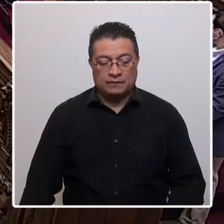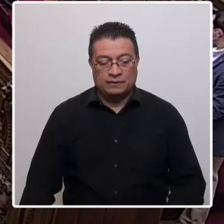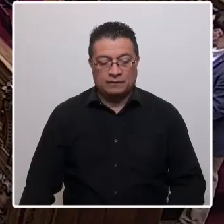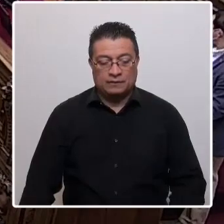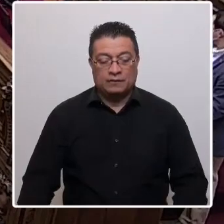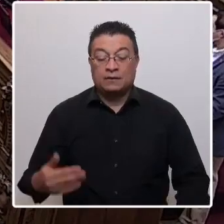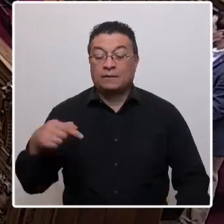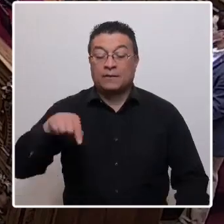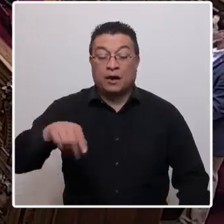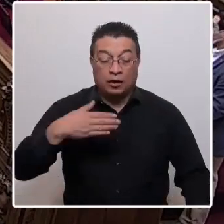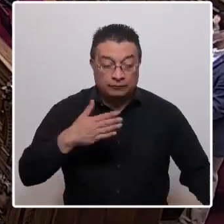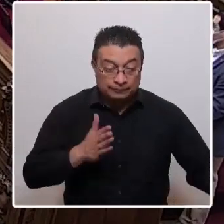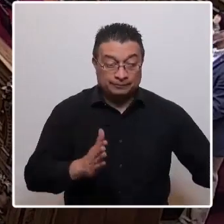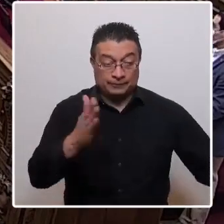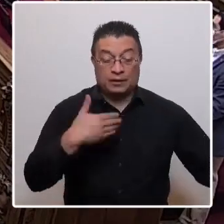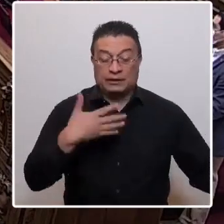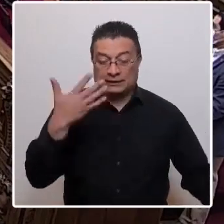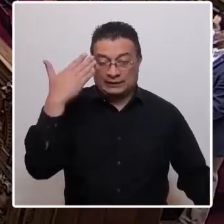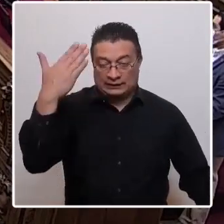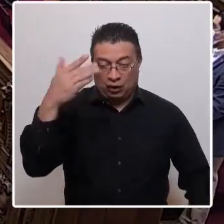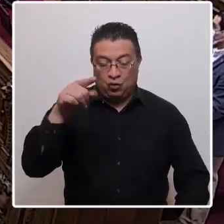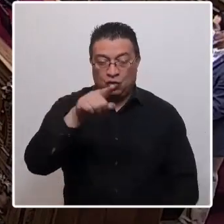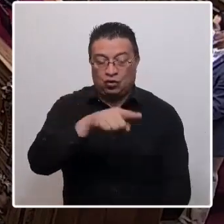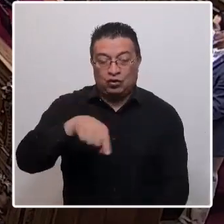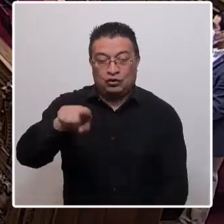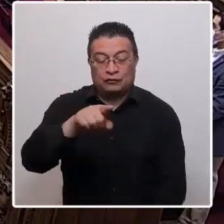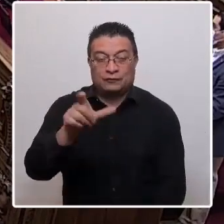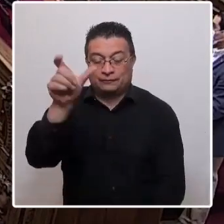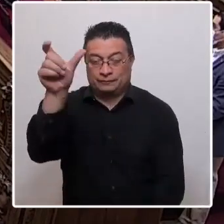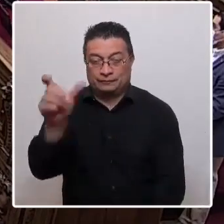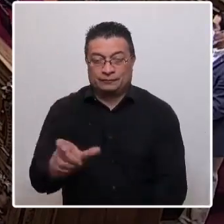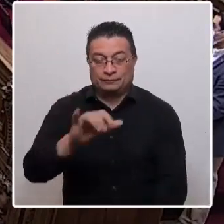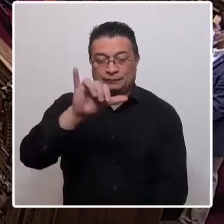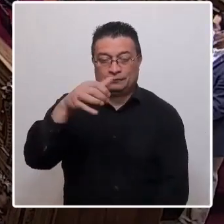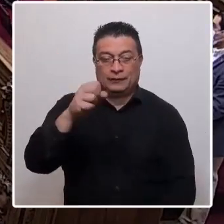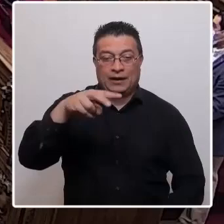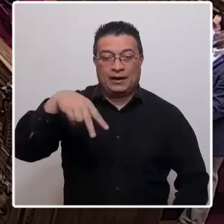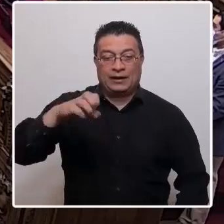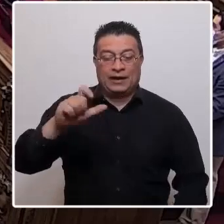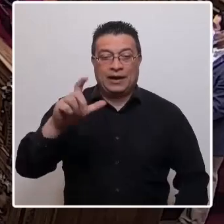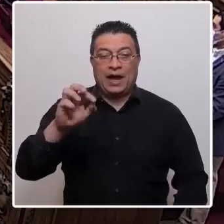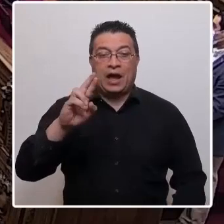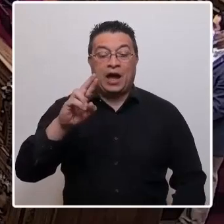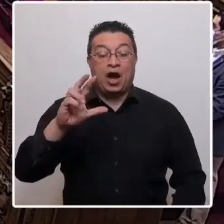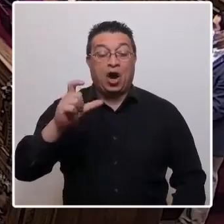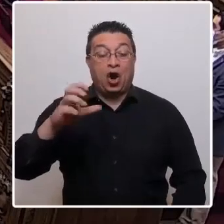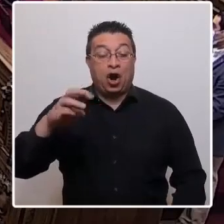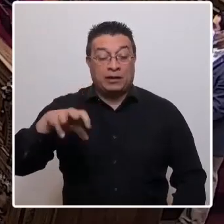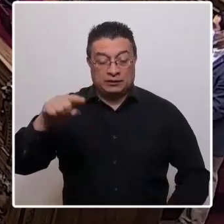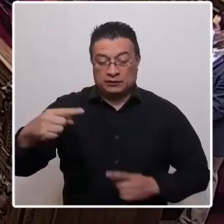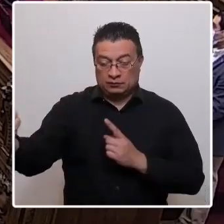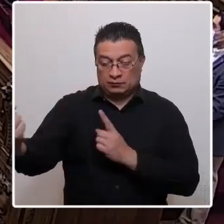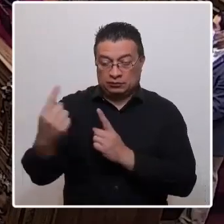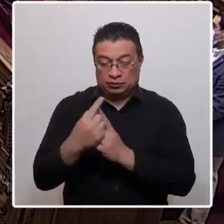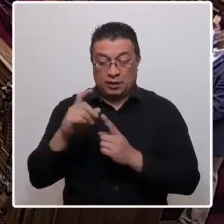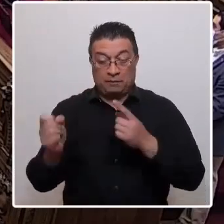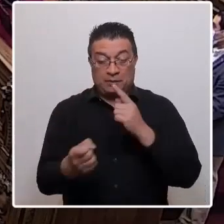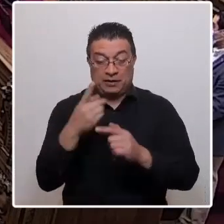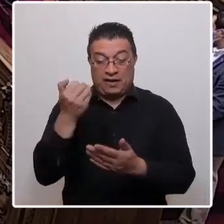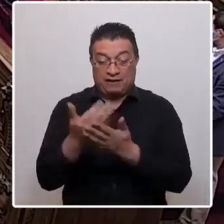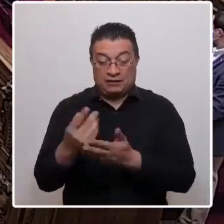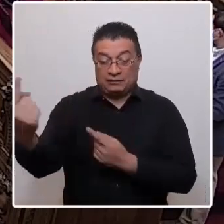Antes que todo, quería saludar a la convencional Yarela Gómez, quien se incorpora a la testera en primera oportunidad, y para eso le ofrezco la